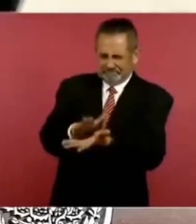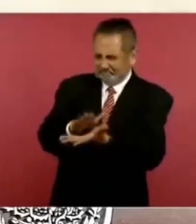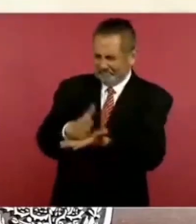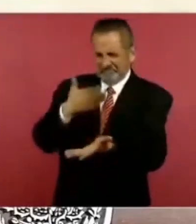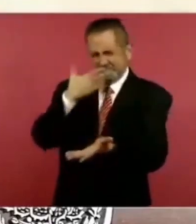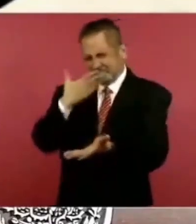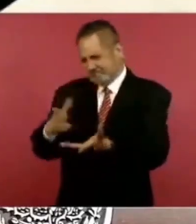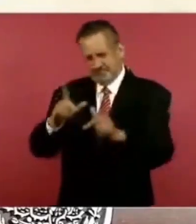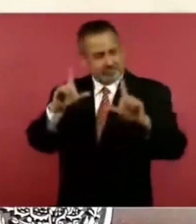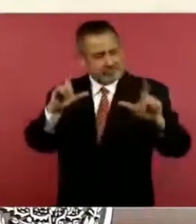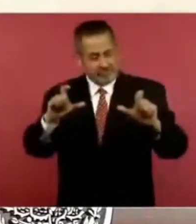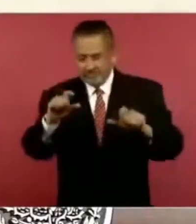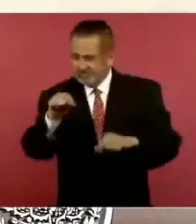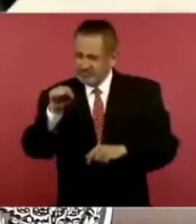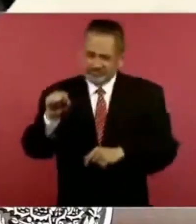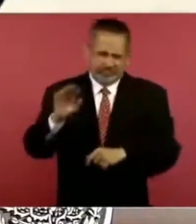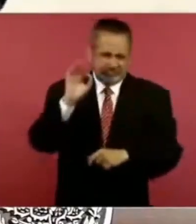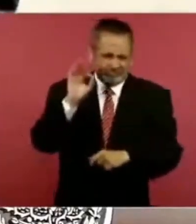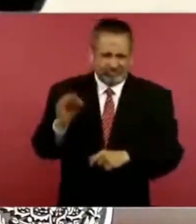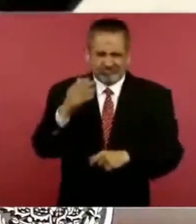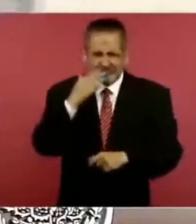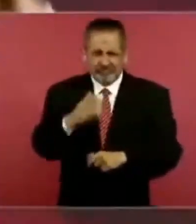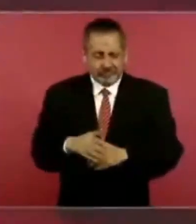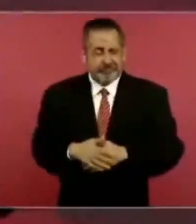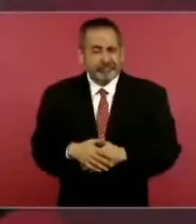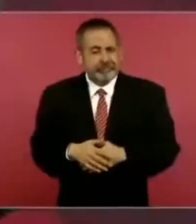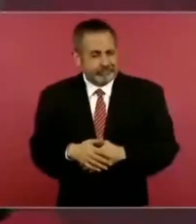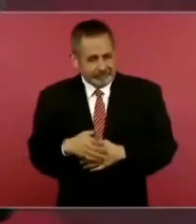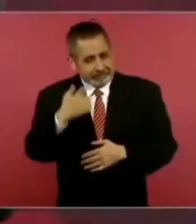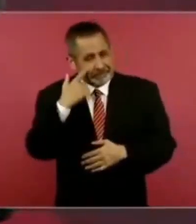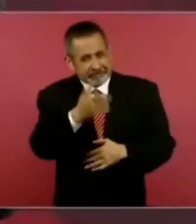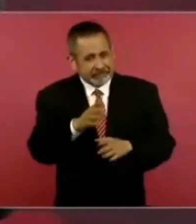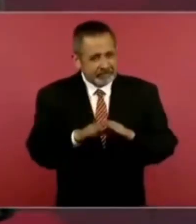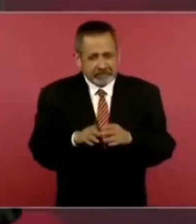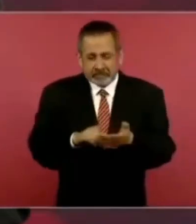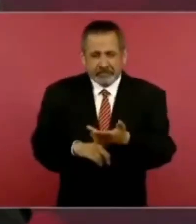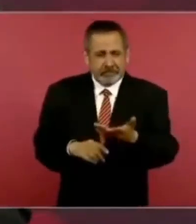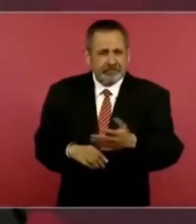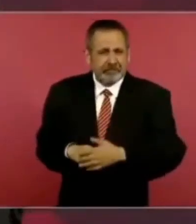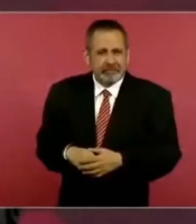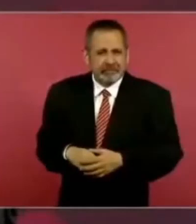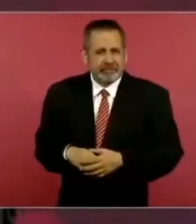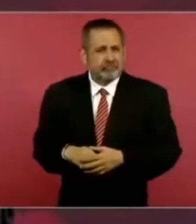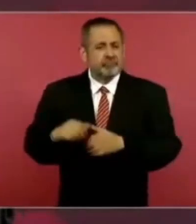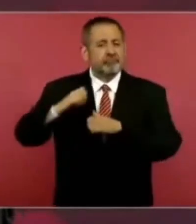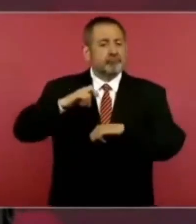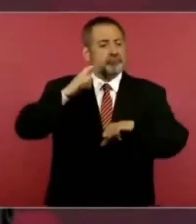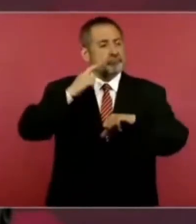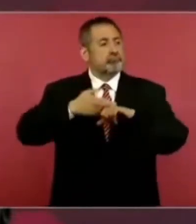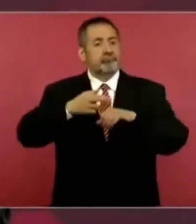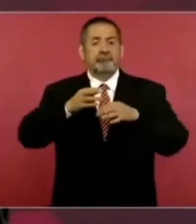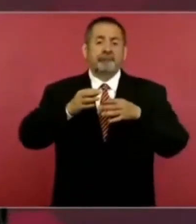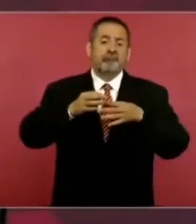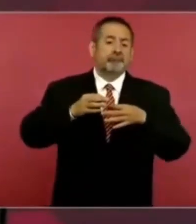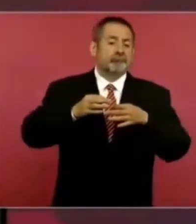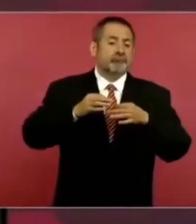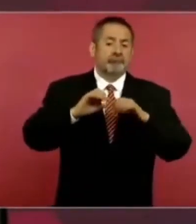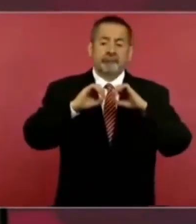¿eh? Para que vean la descomposición. Estamos hablando de los organismos